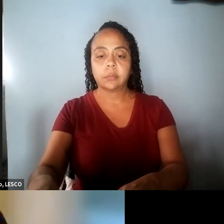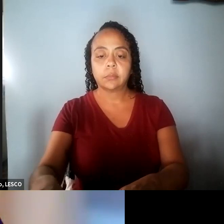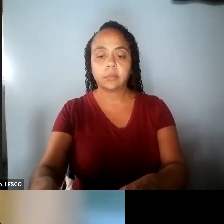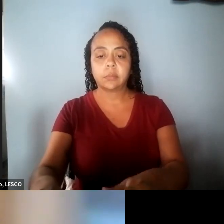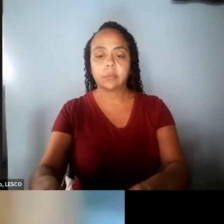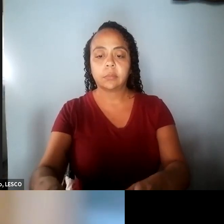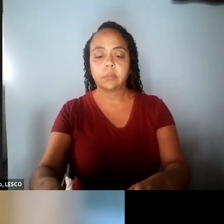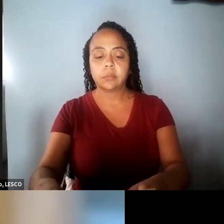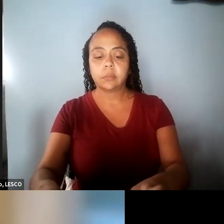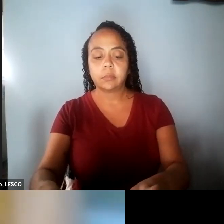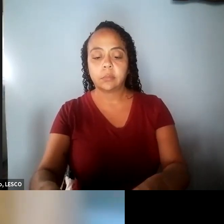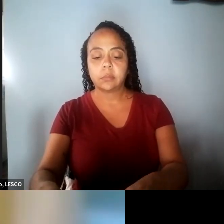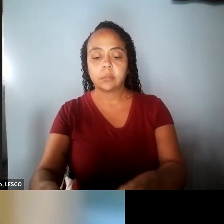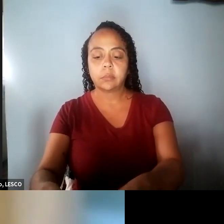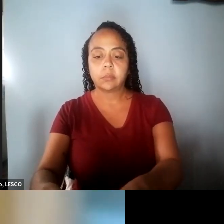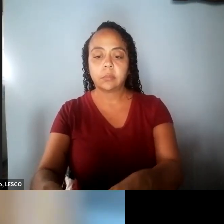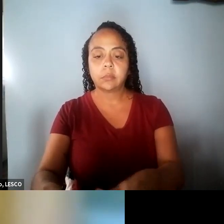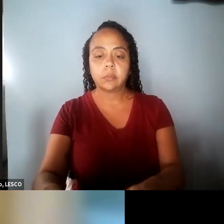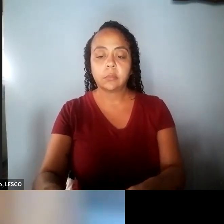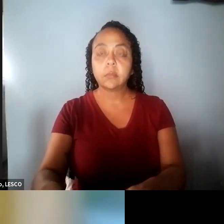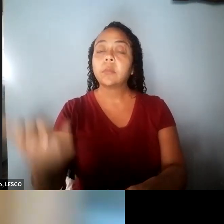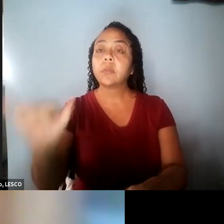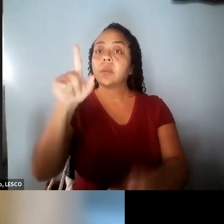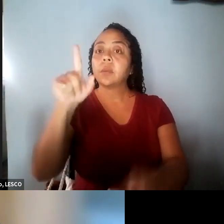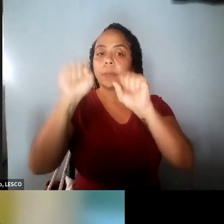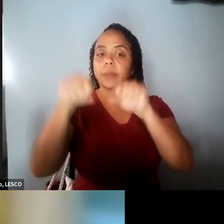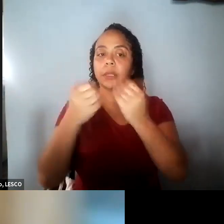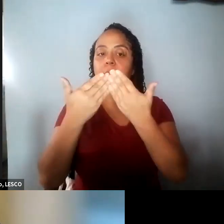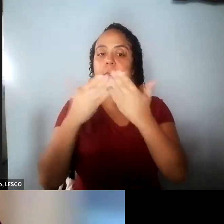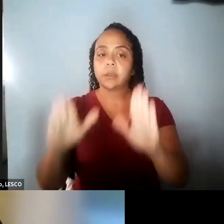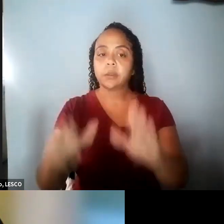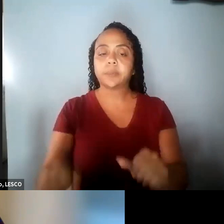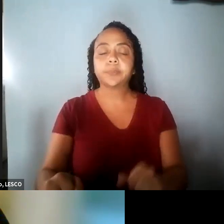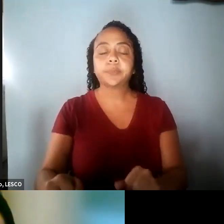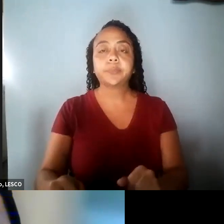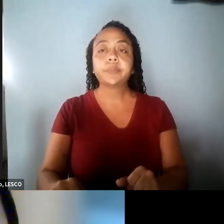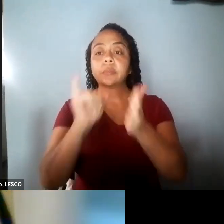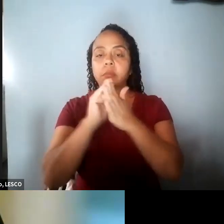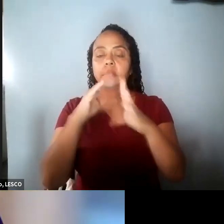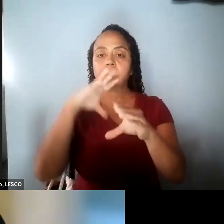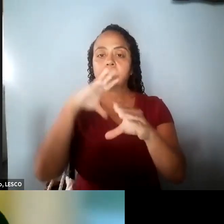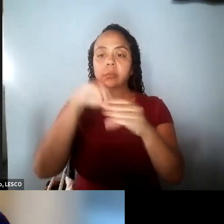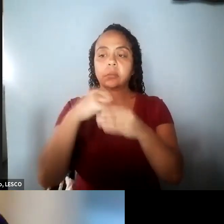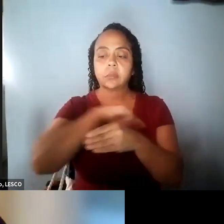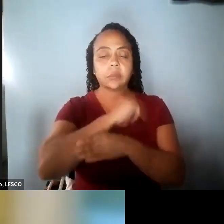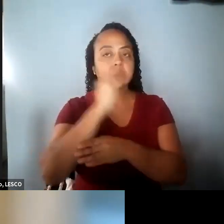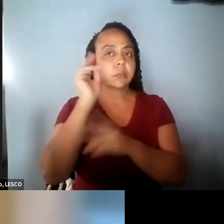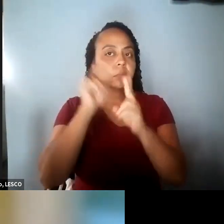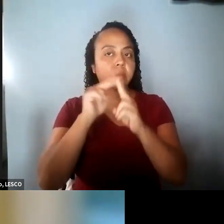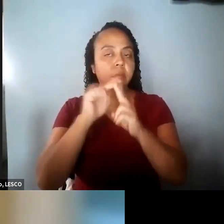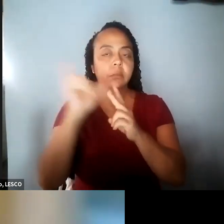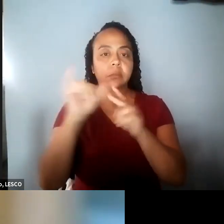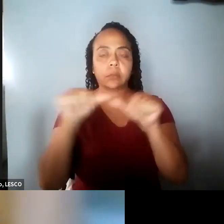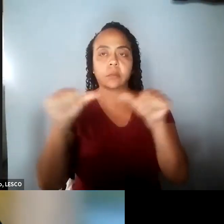seguridad industrial como una capacidad habilitadora esta área lo interno nosotros la conocemos como el área de socio